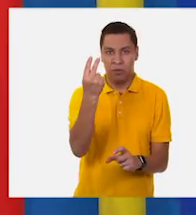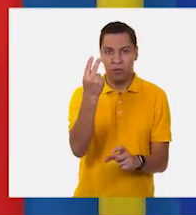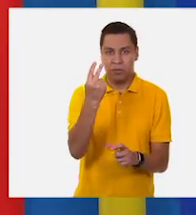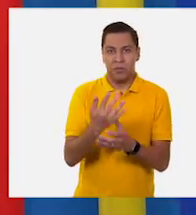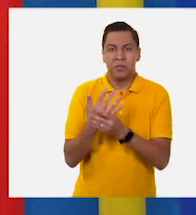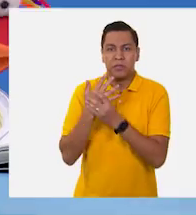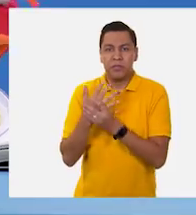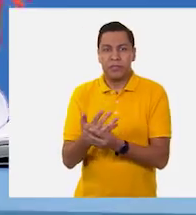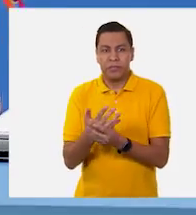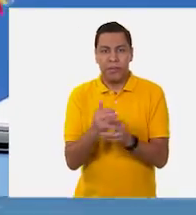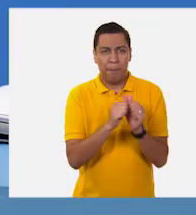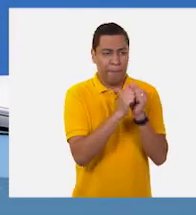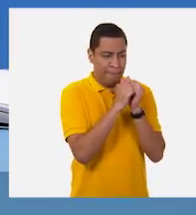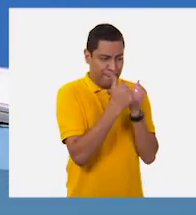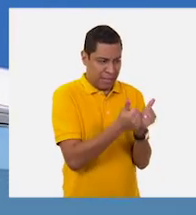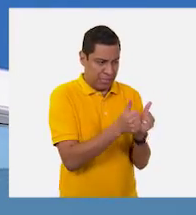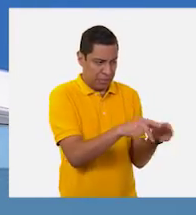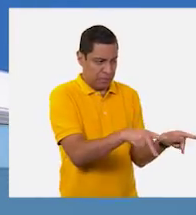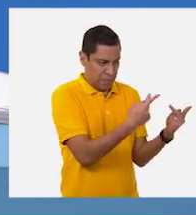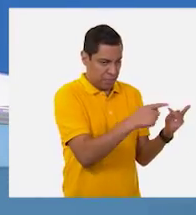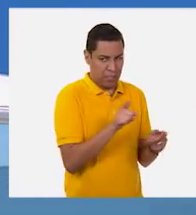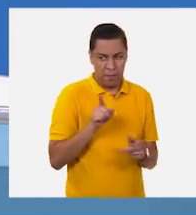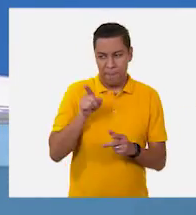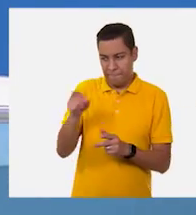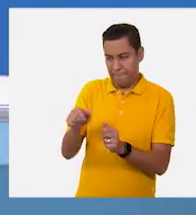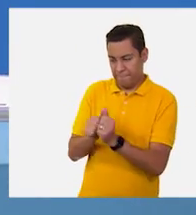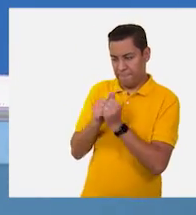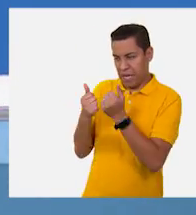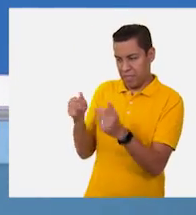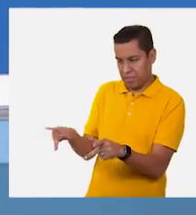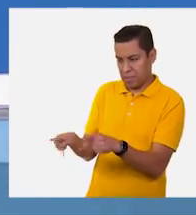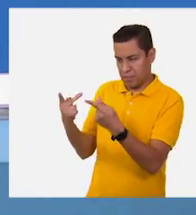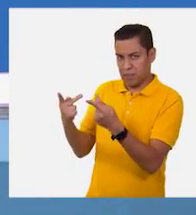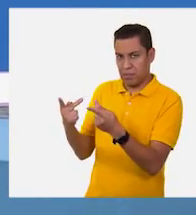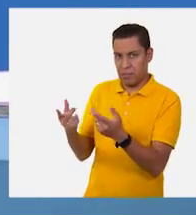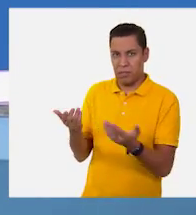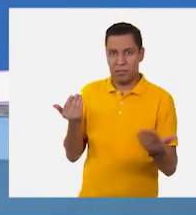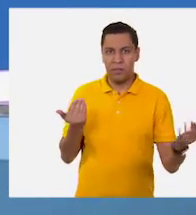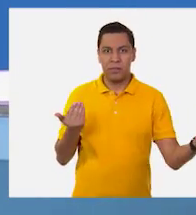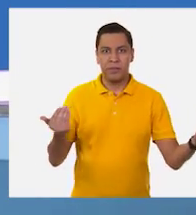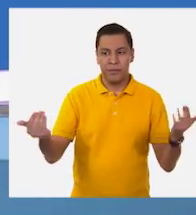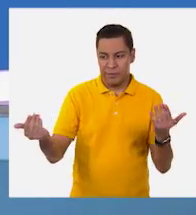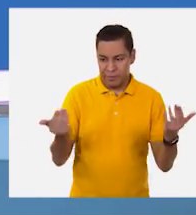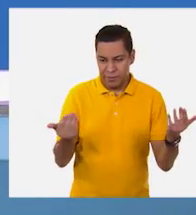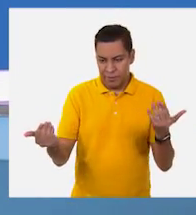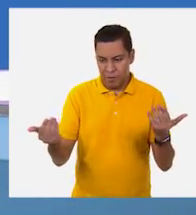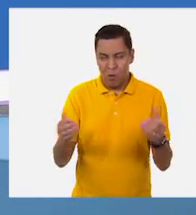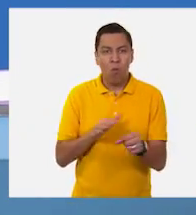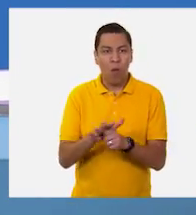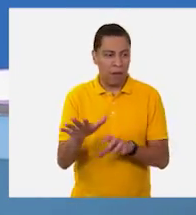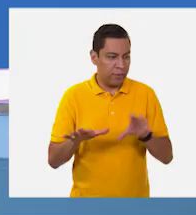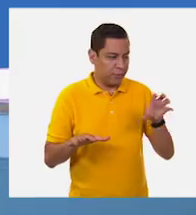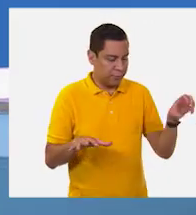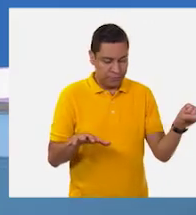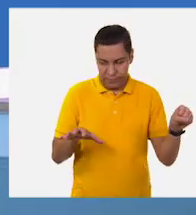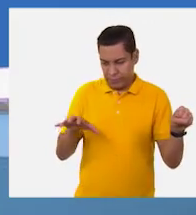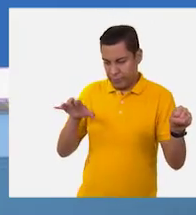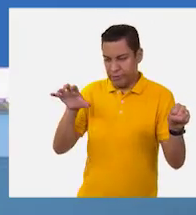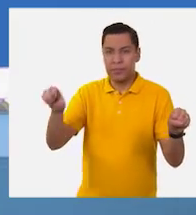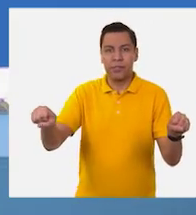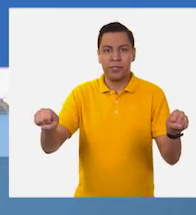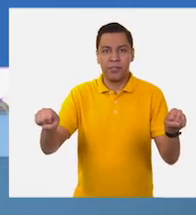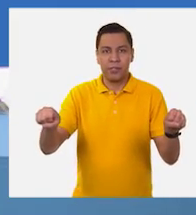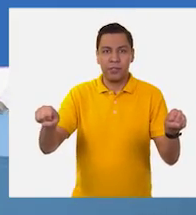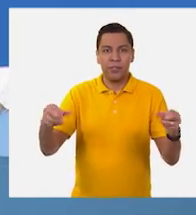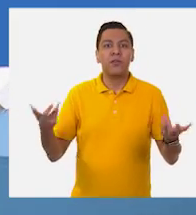que... Ay, la verdad es que se me está complicando resolverlo. Y ya se me hizo un nudo en el cerebro, compañero.